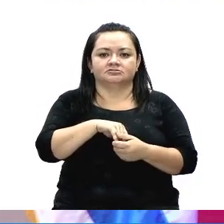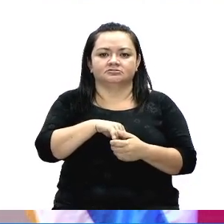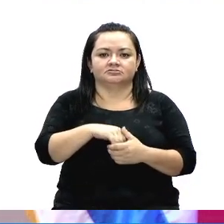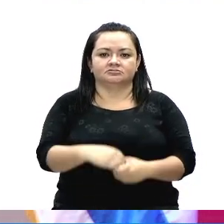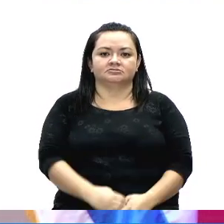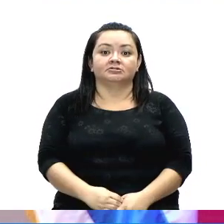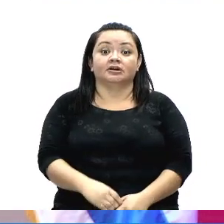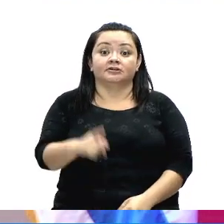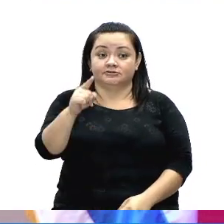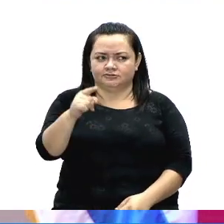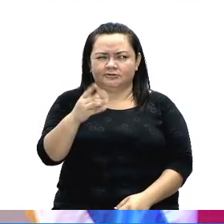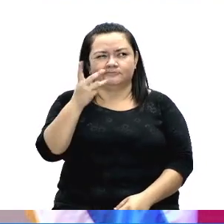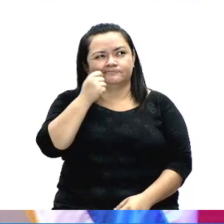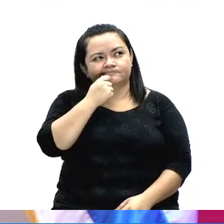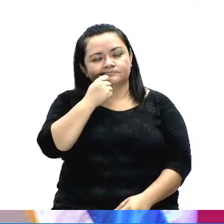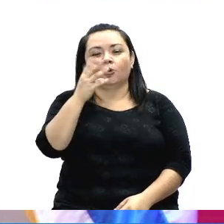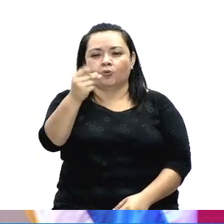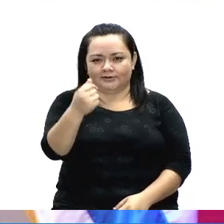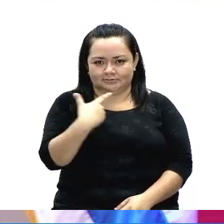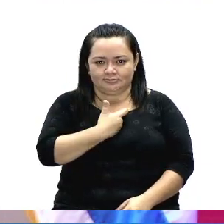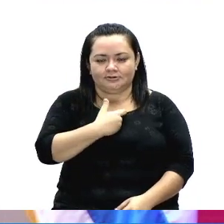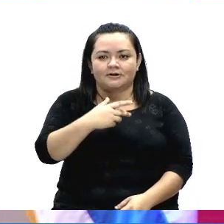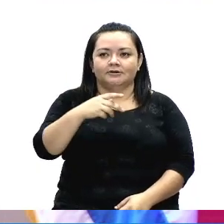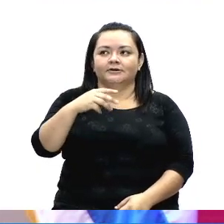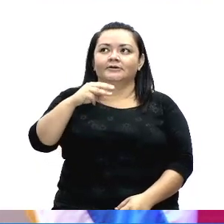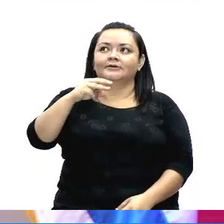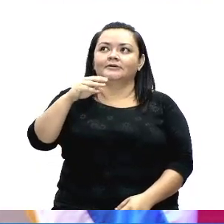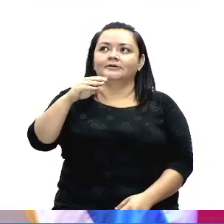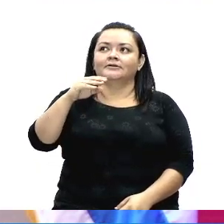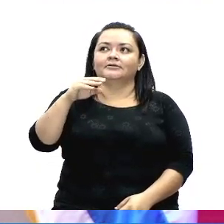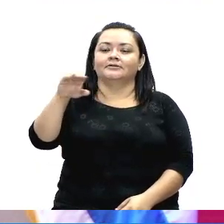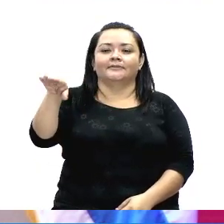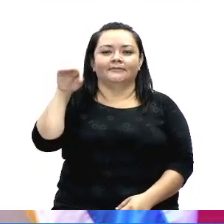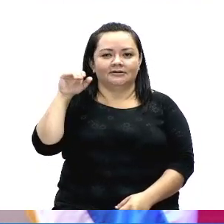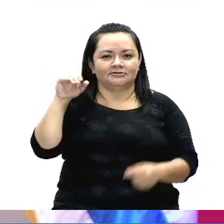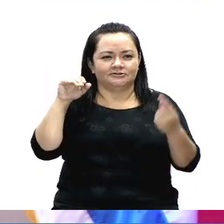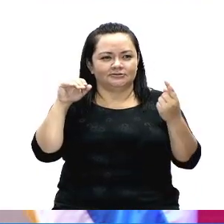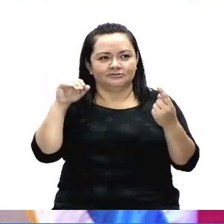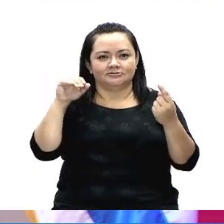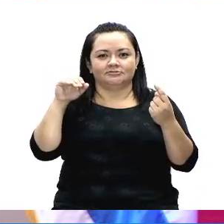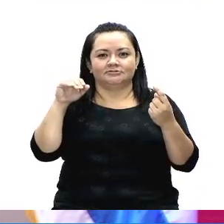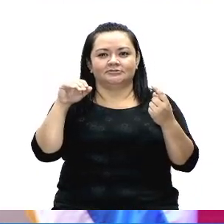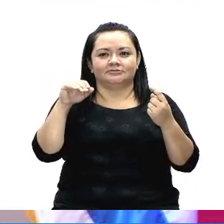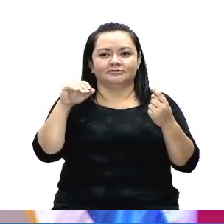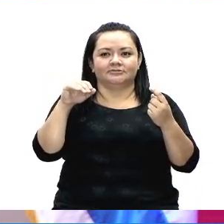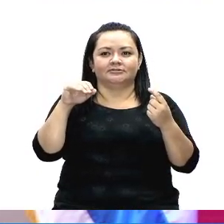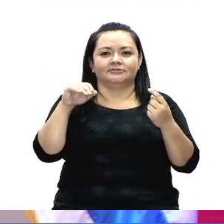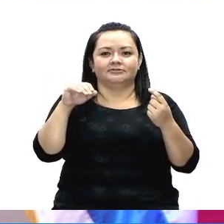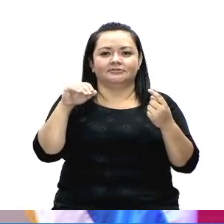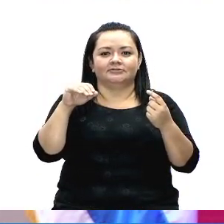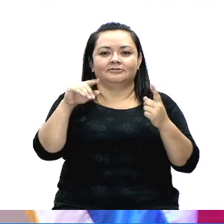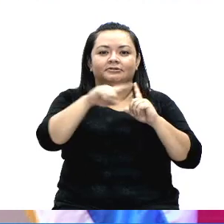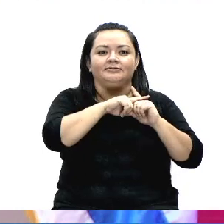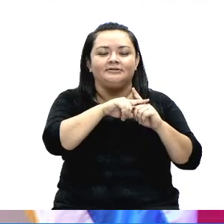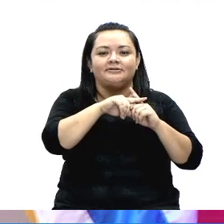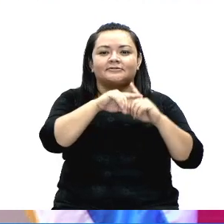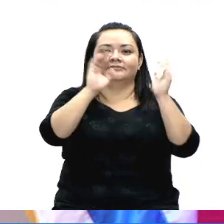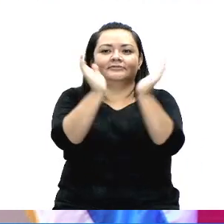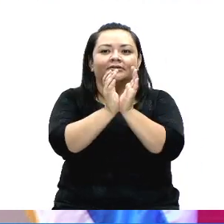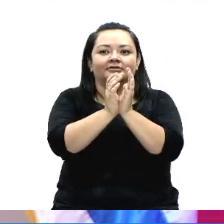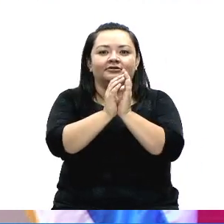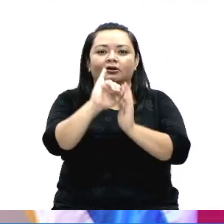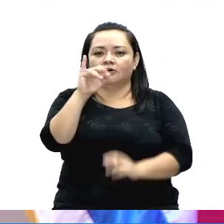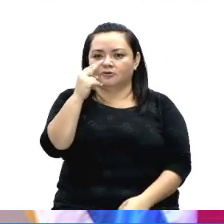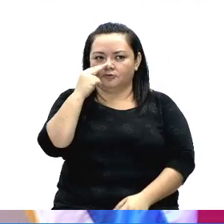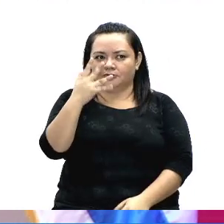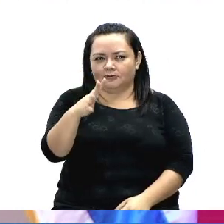y si usted hace cuentas marzo mayo marzo abril mayo en junio ya no soltaron el